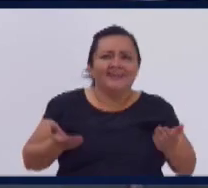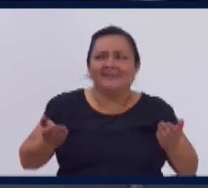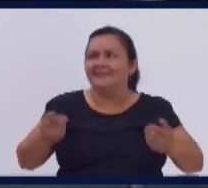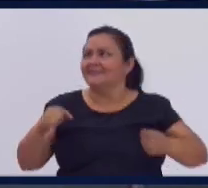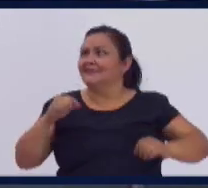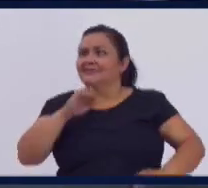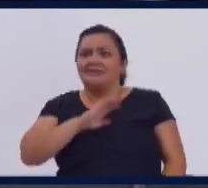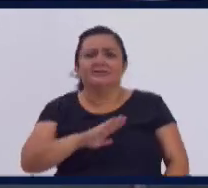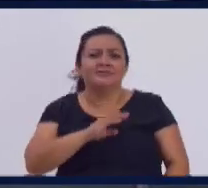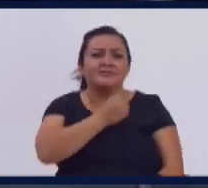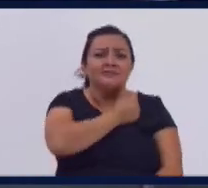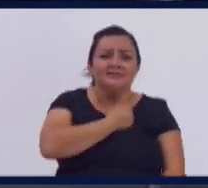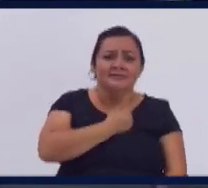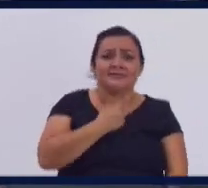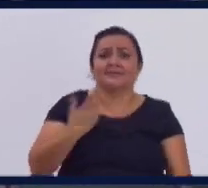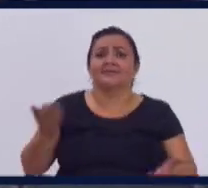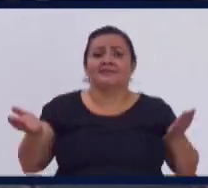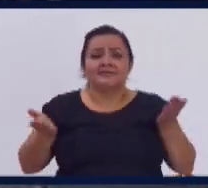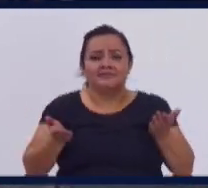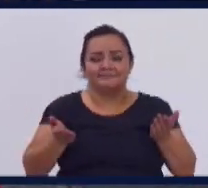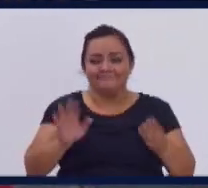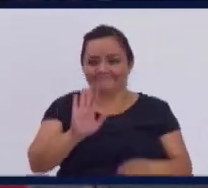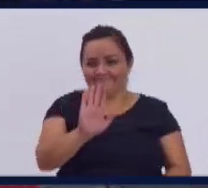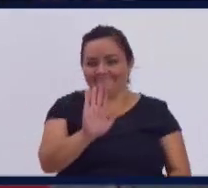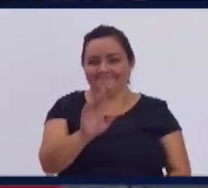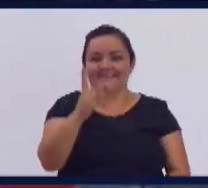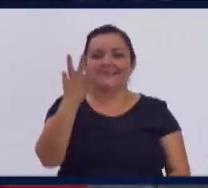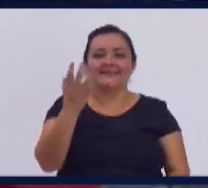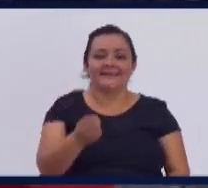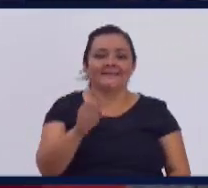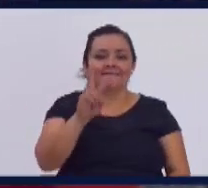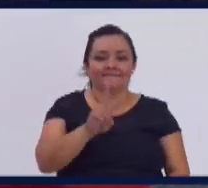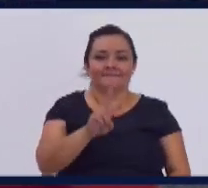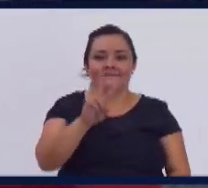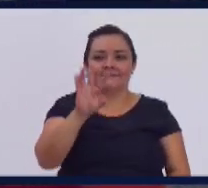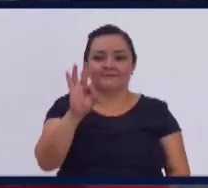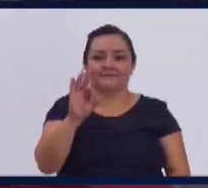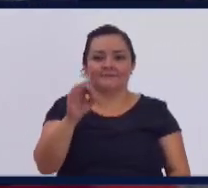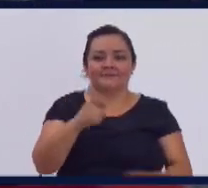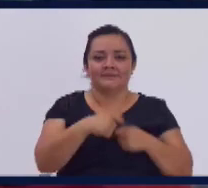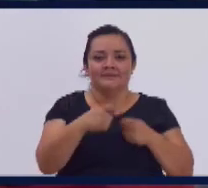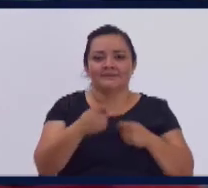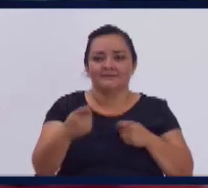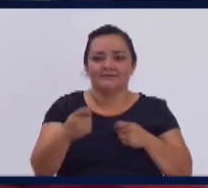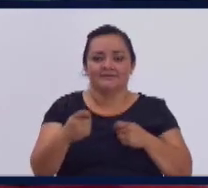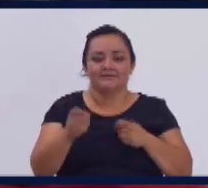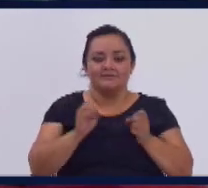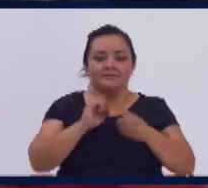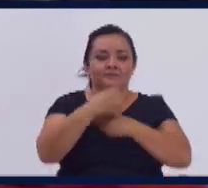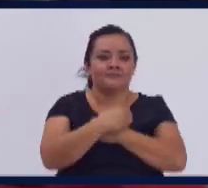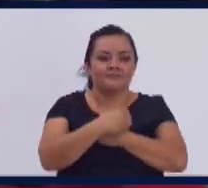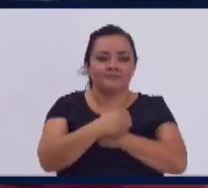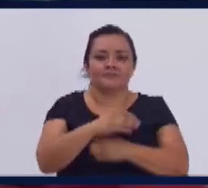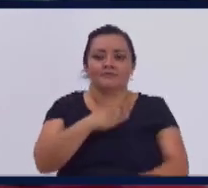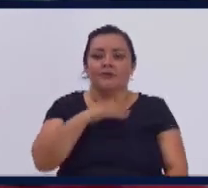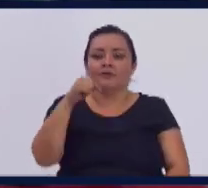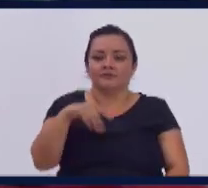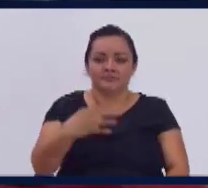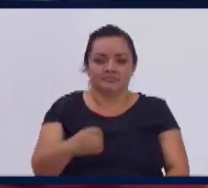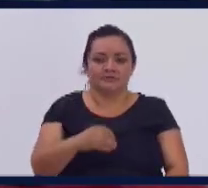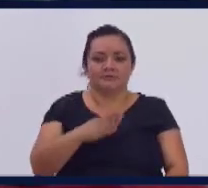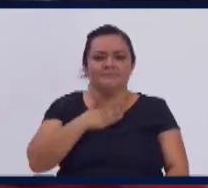el vacío, que el dolor, que qué debo de hacer. El día 29 de diciembre de este año con los que estaban en mi oficina, dije, mi luto terminó